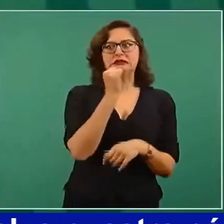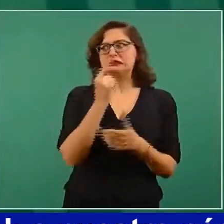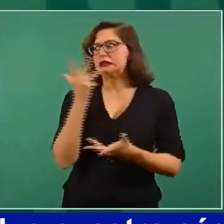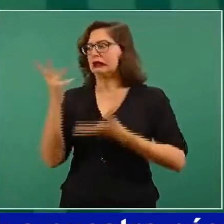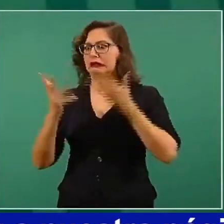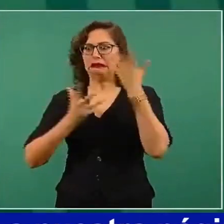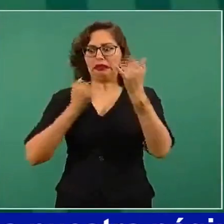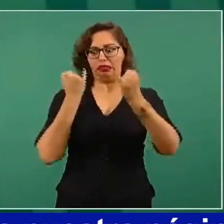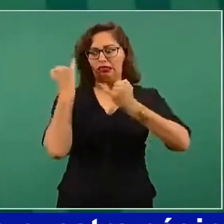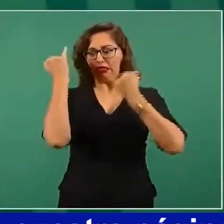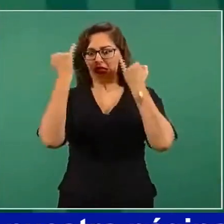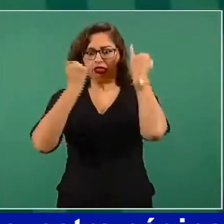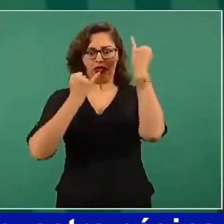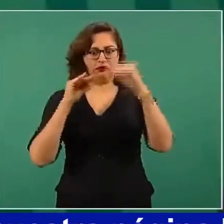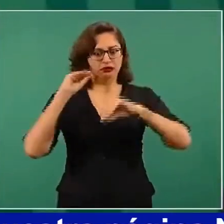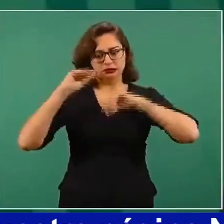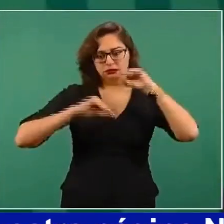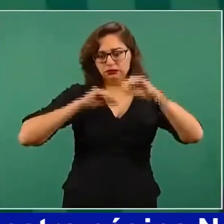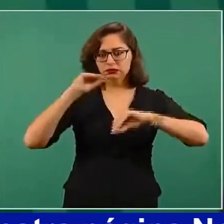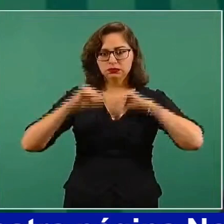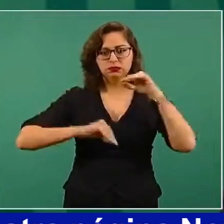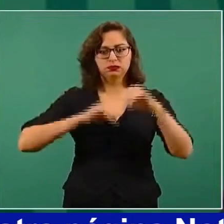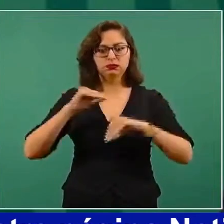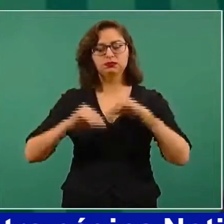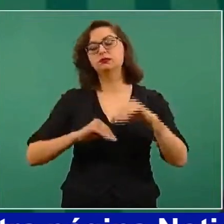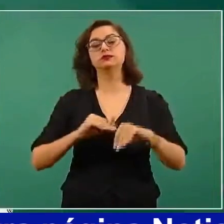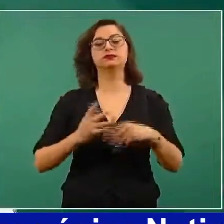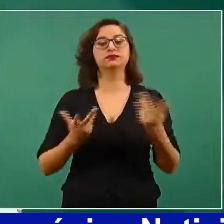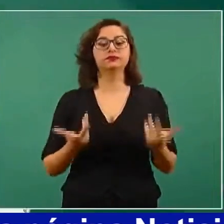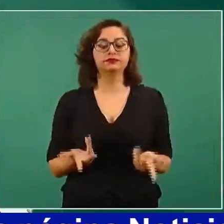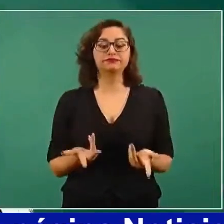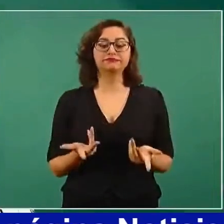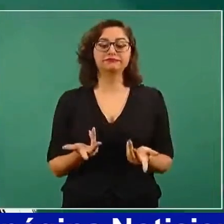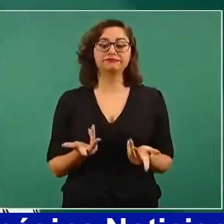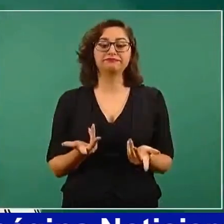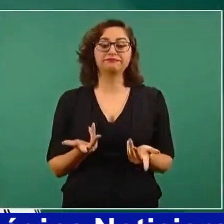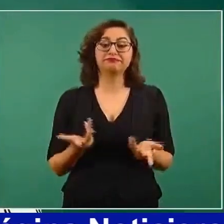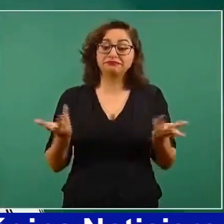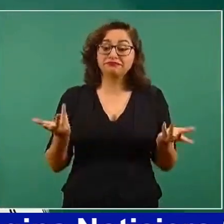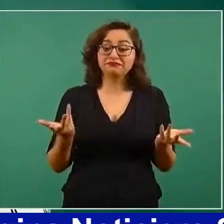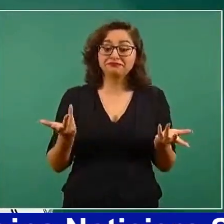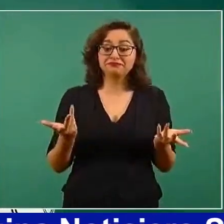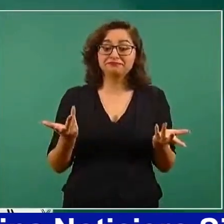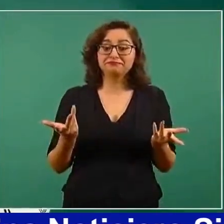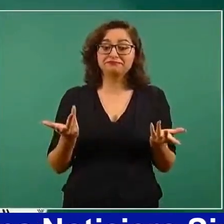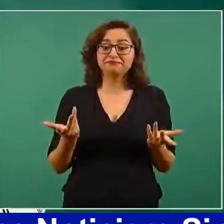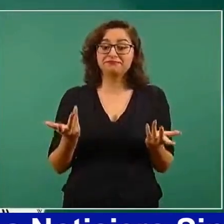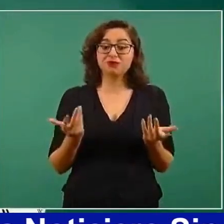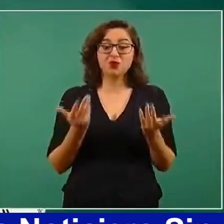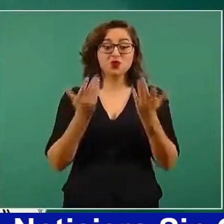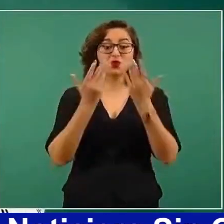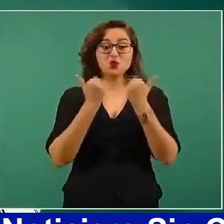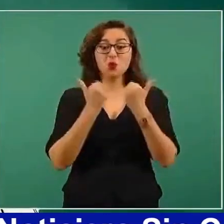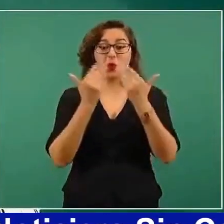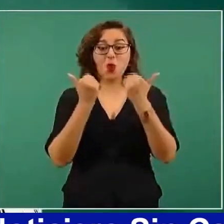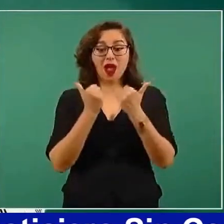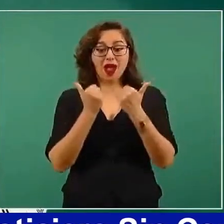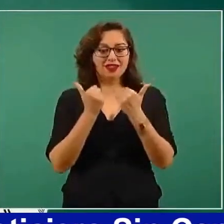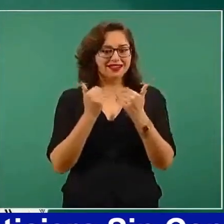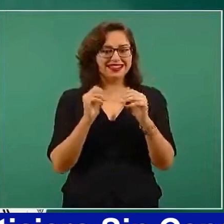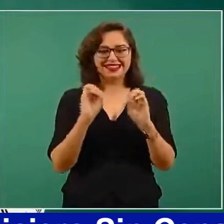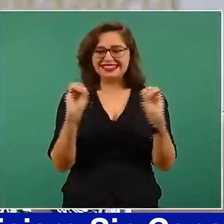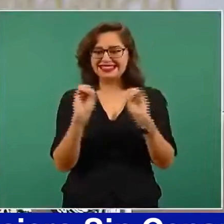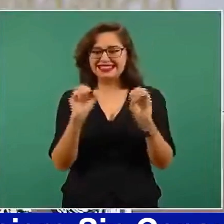fueron modificando en el parte policíaco. Para empezar a platicar, no había ninguna